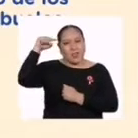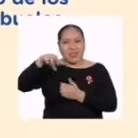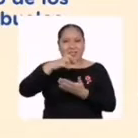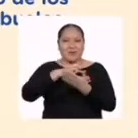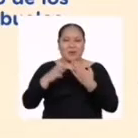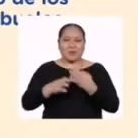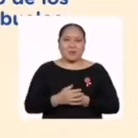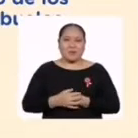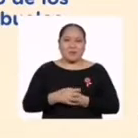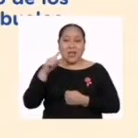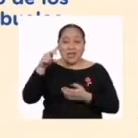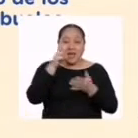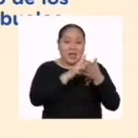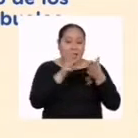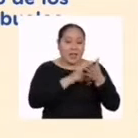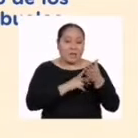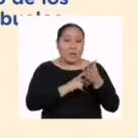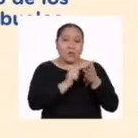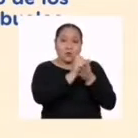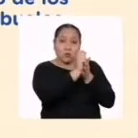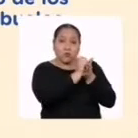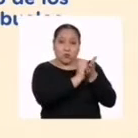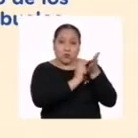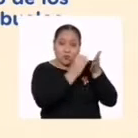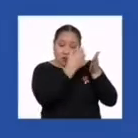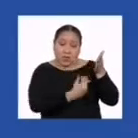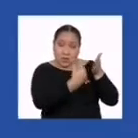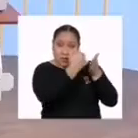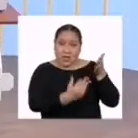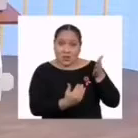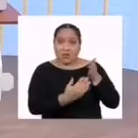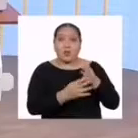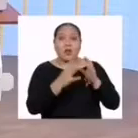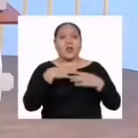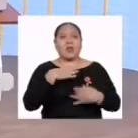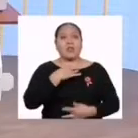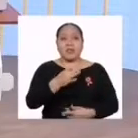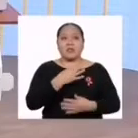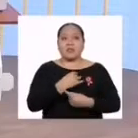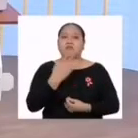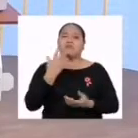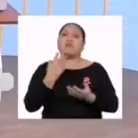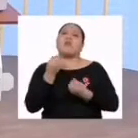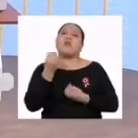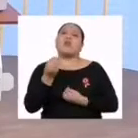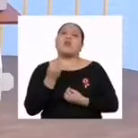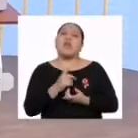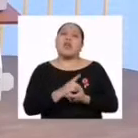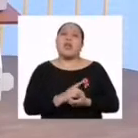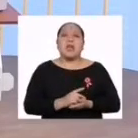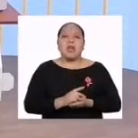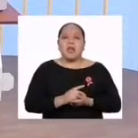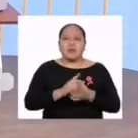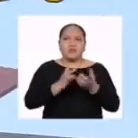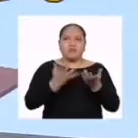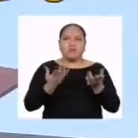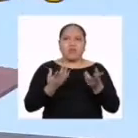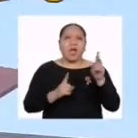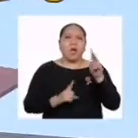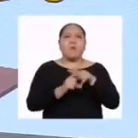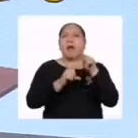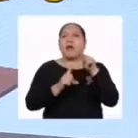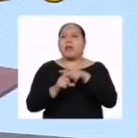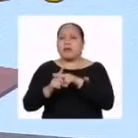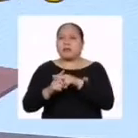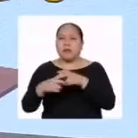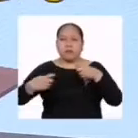programa, donde leímos un texto muy interesante titulado Posibles causas de la violencia en el fútbol peruano.